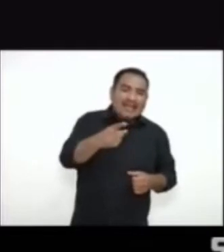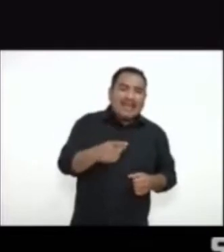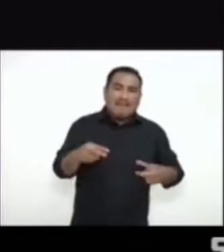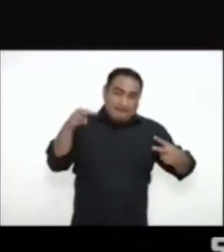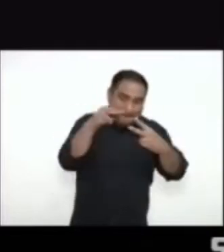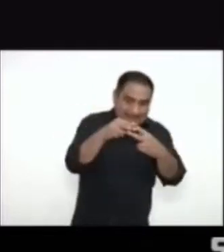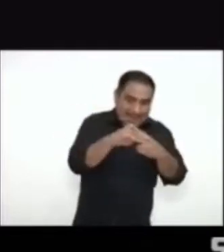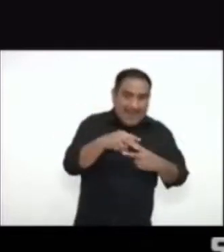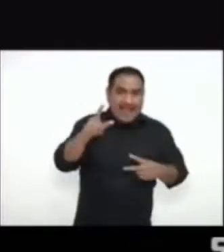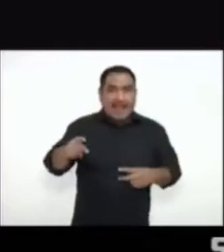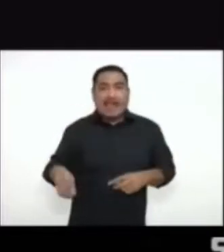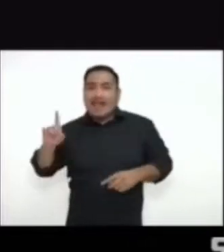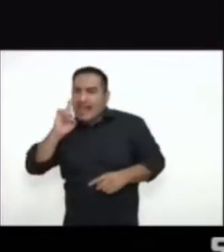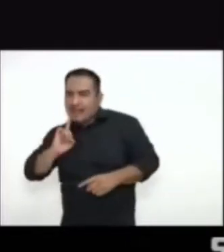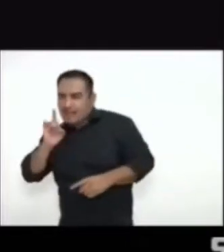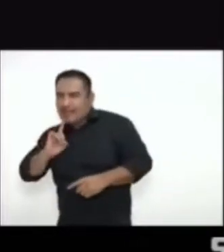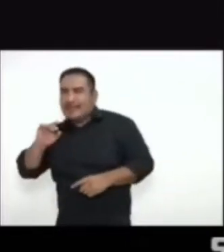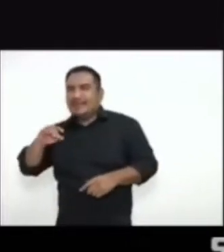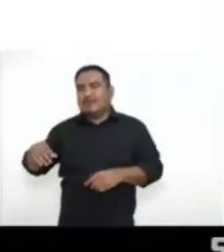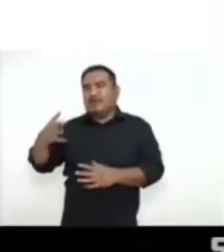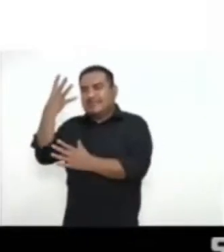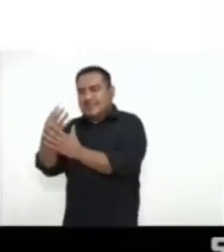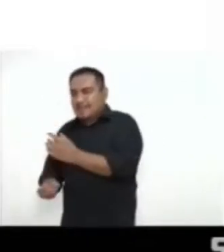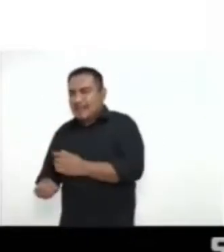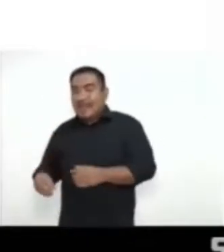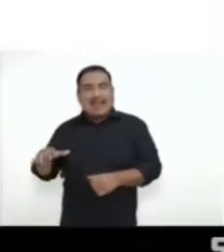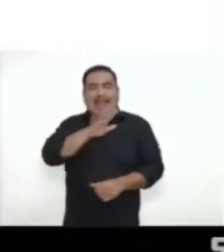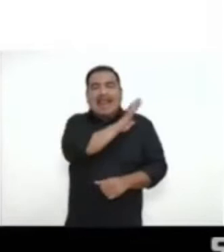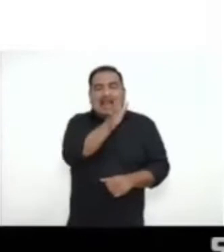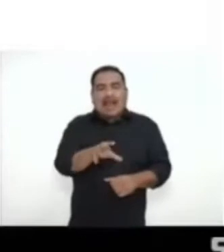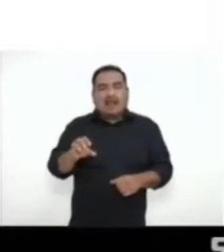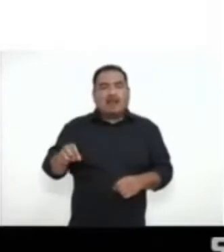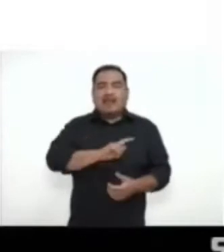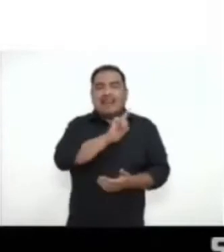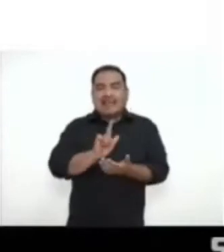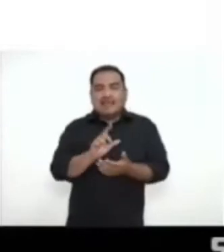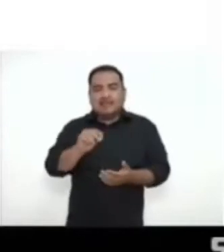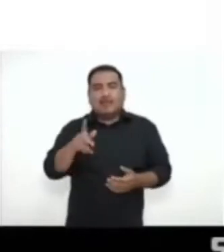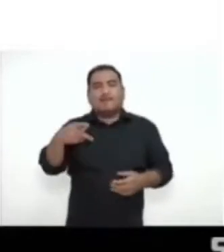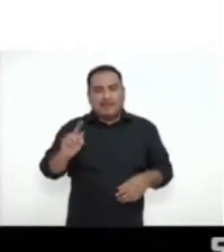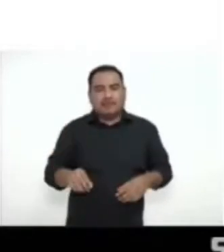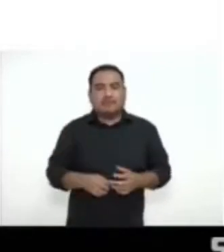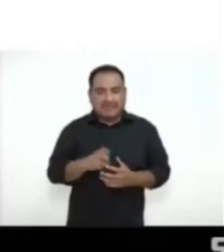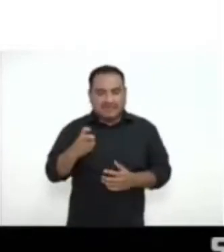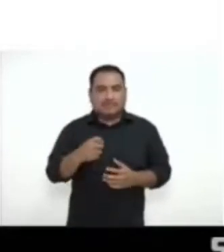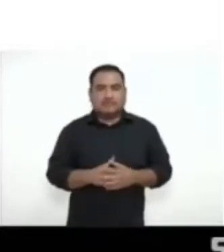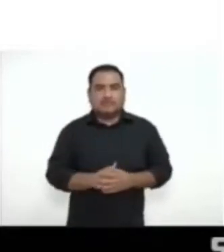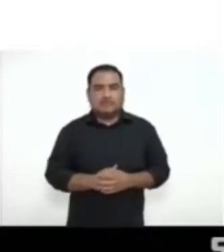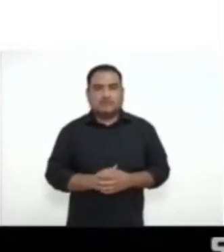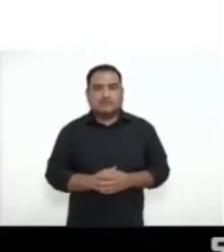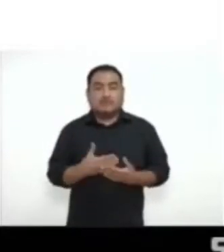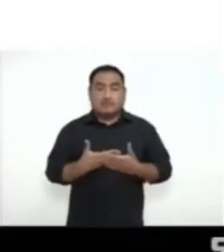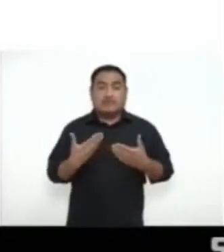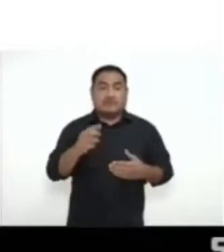lo general, no estoy diciendo que sea una regla, por lo general. Pero vean todo lo que sucede en